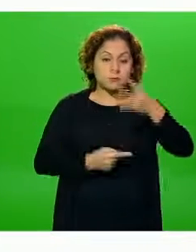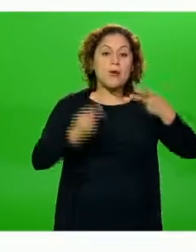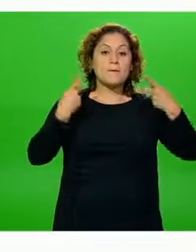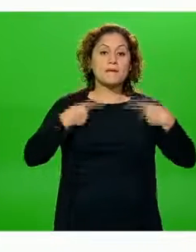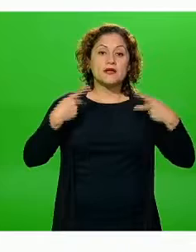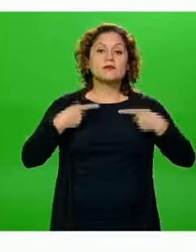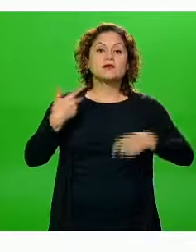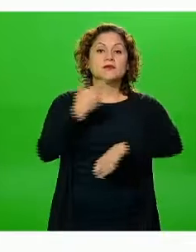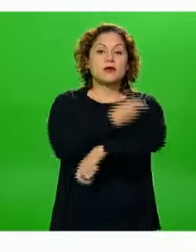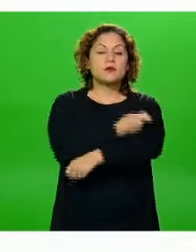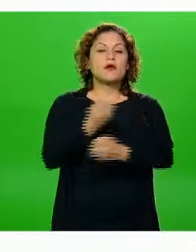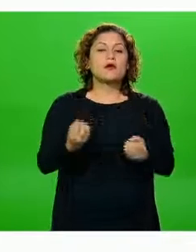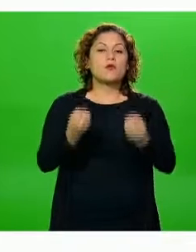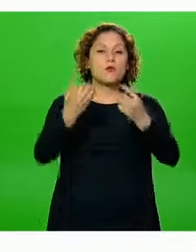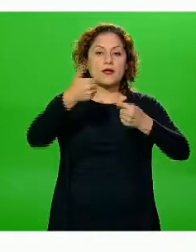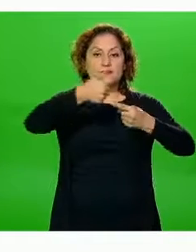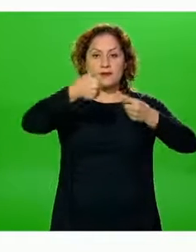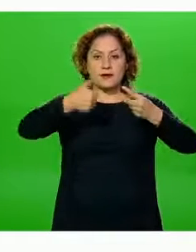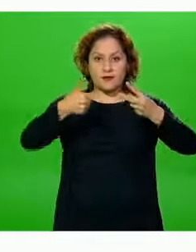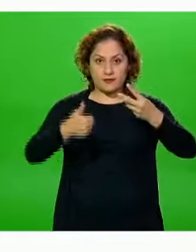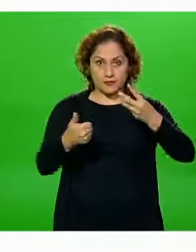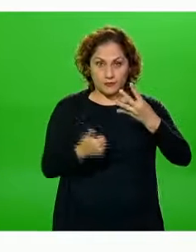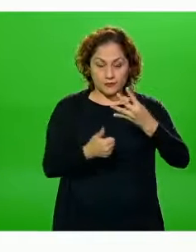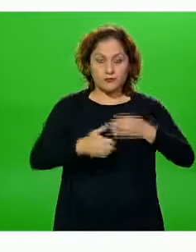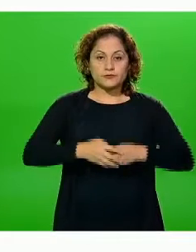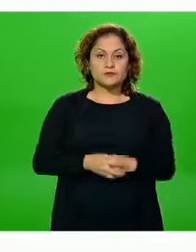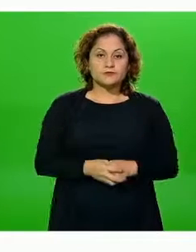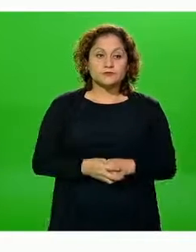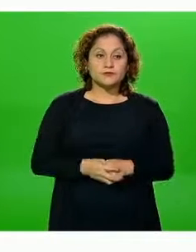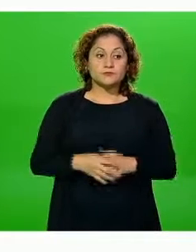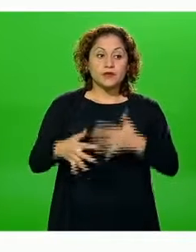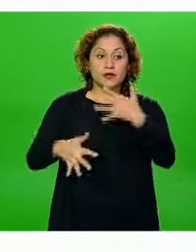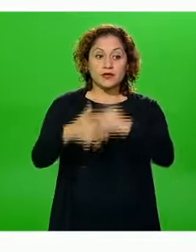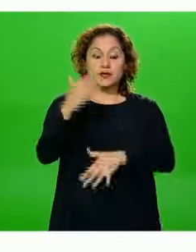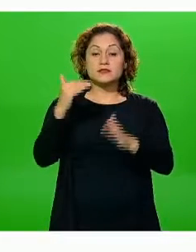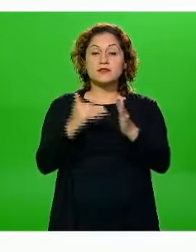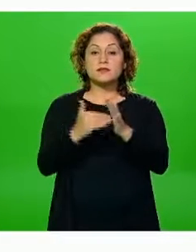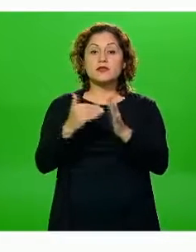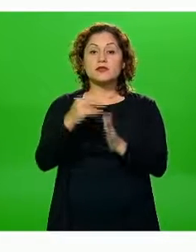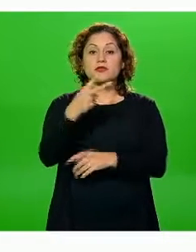que han recibido ya alguna dosis de vacuna.